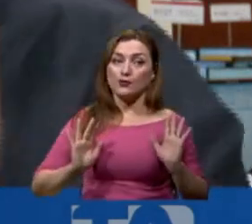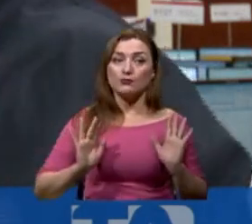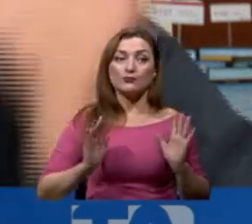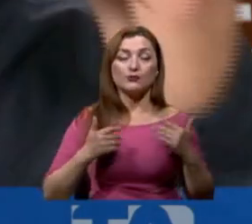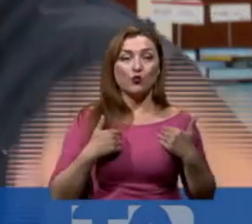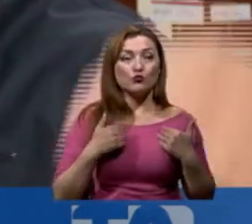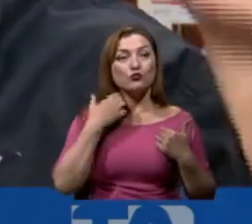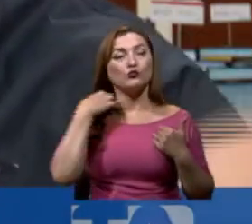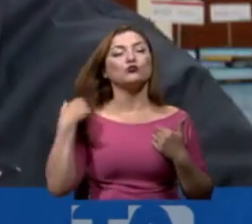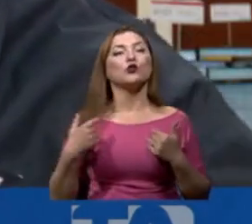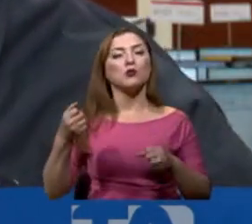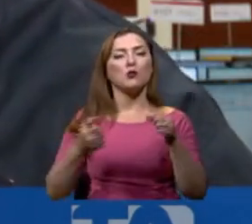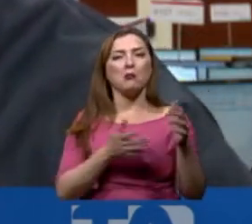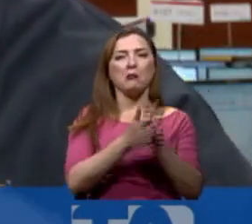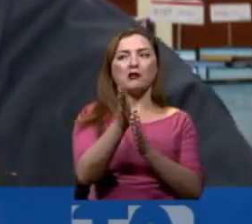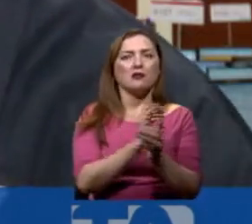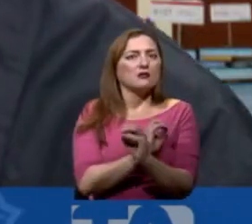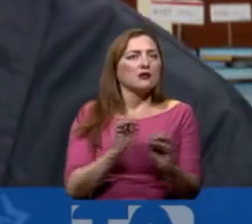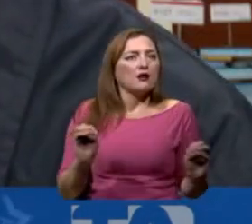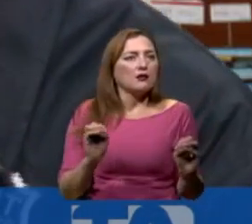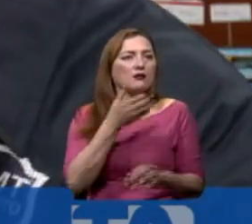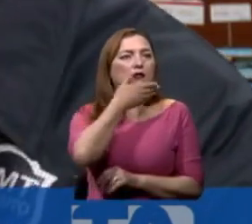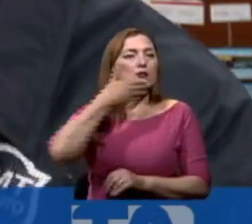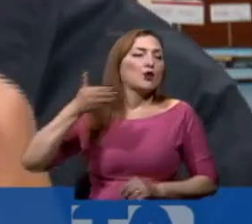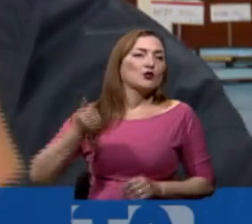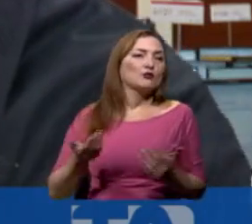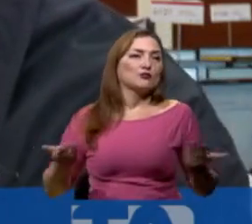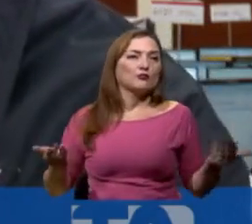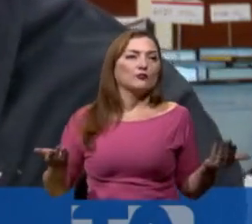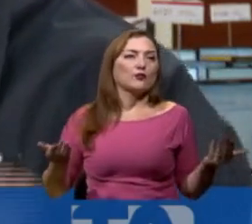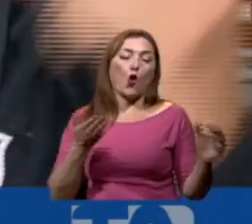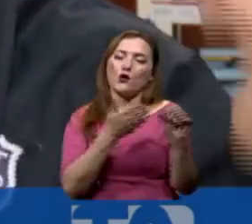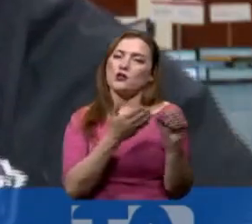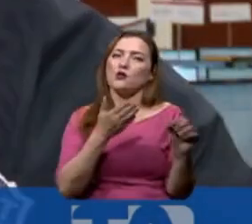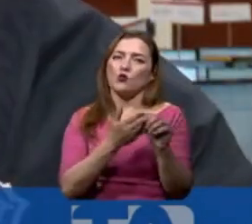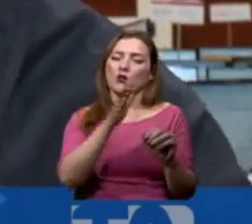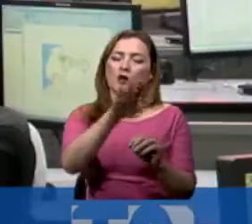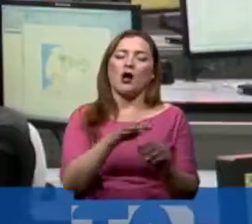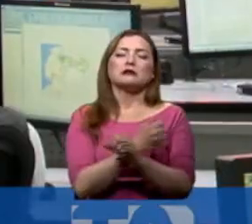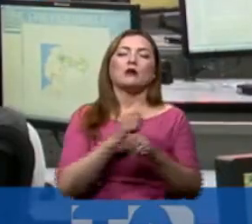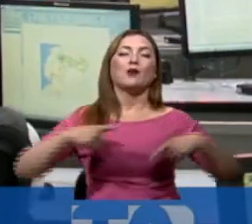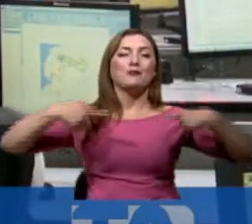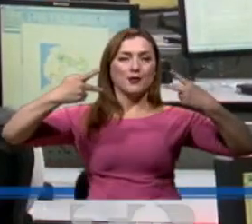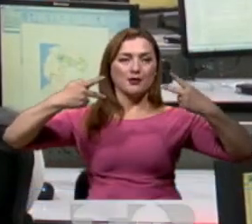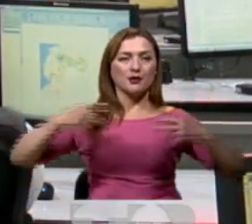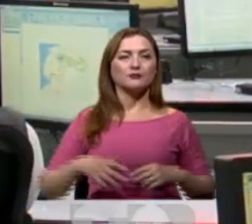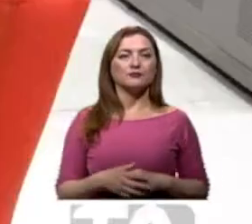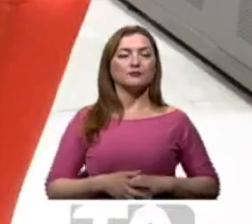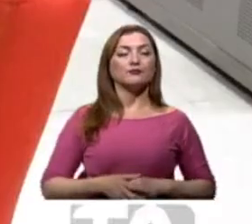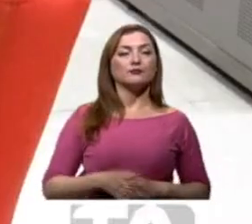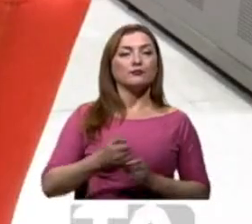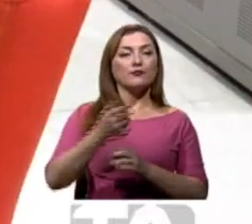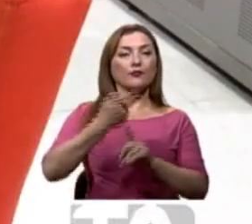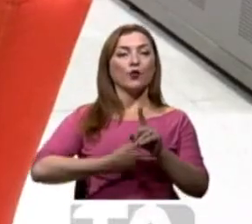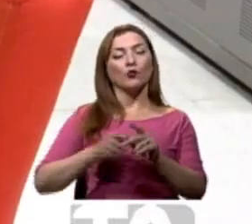es de ningún vehículo ha excedido la velocidad, mejor para nosotros, porque hemos conseguido el objetivo, que es salvar vidas. A finales de este mes